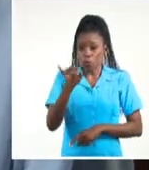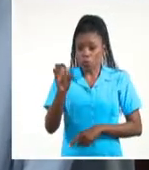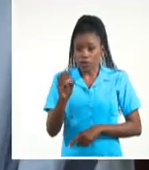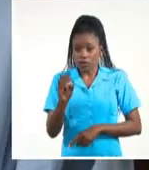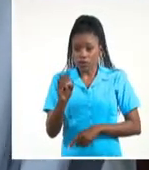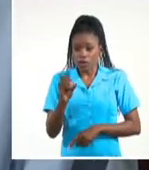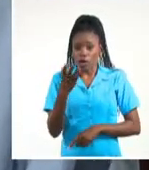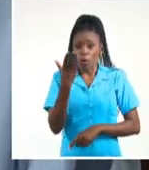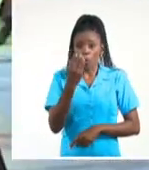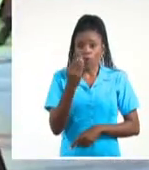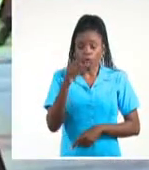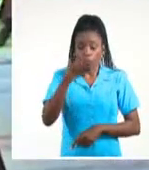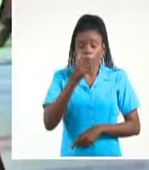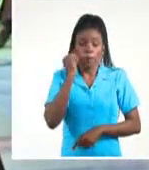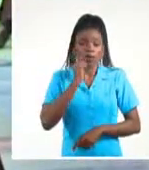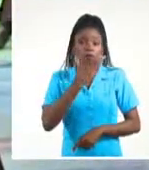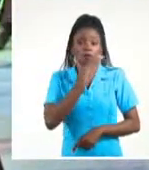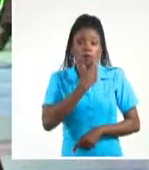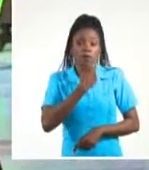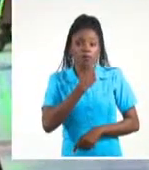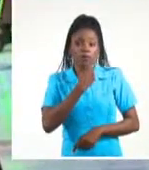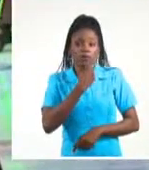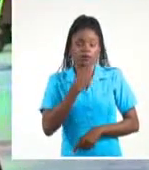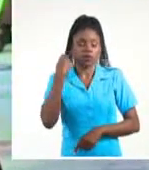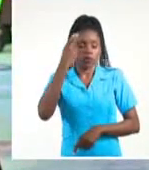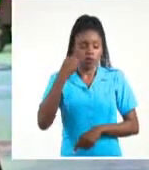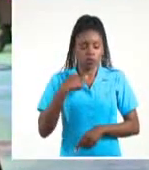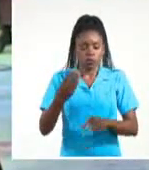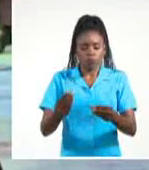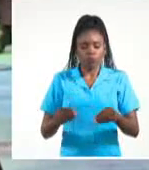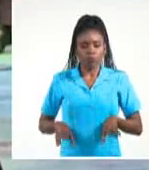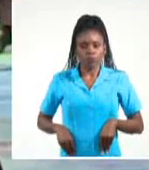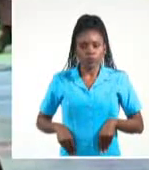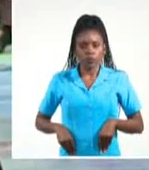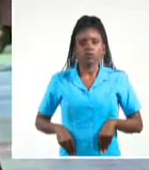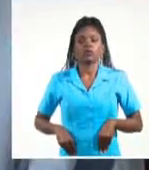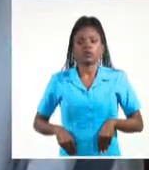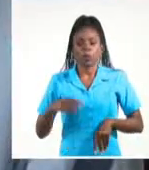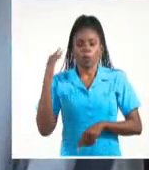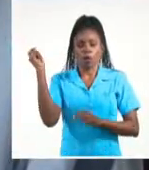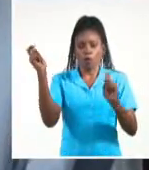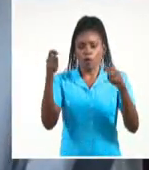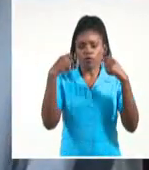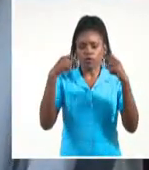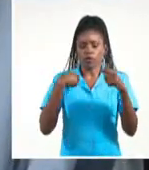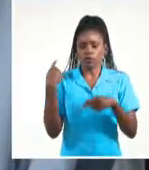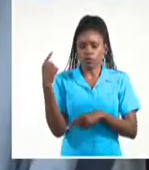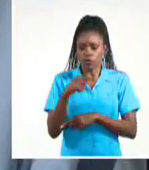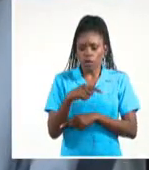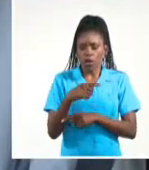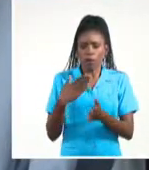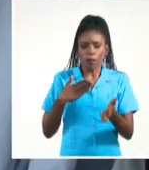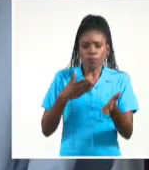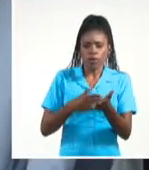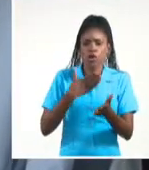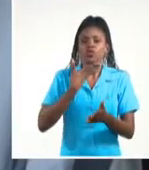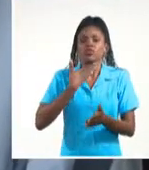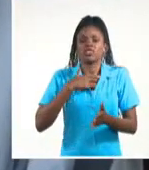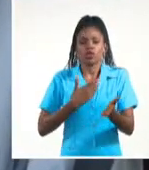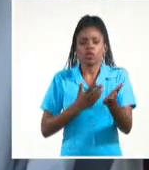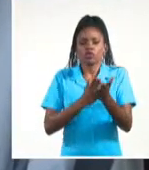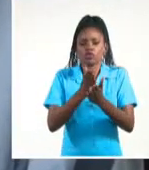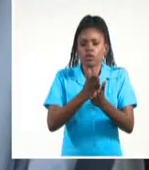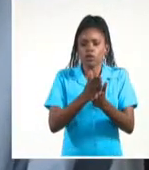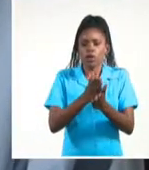muchos más jóvenes, nos hicimos cargo del festival y hemos llegado hasta aquí con deseo de seguir